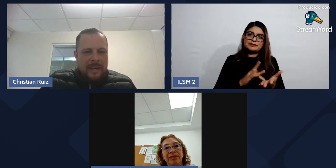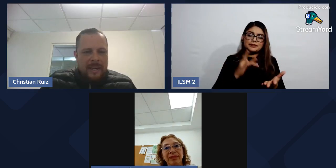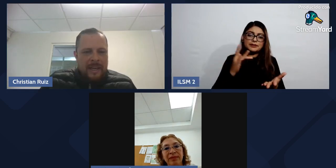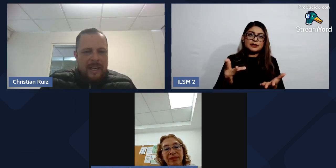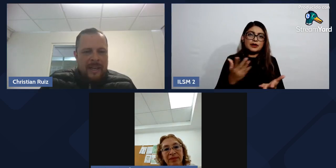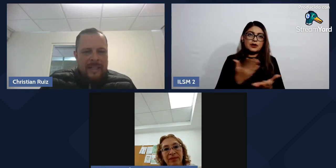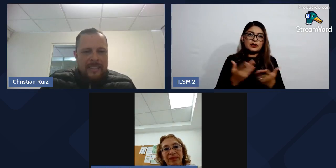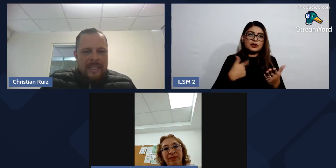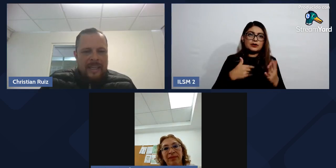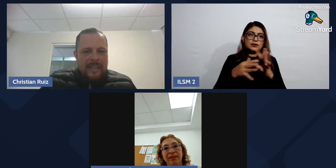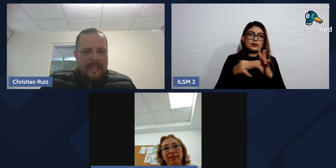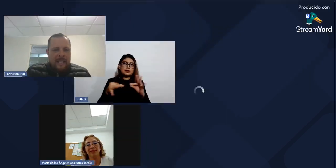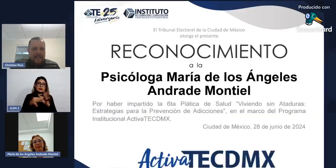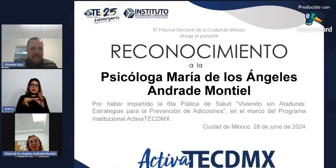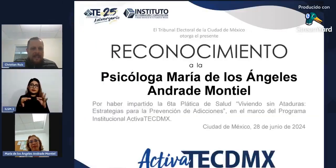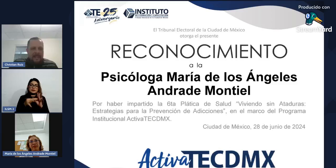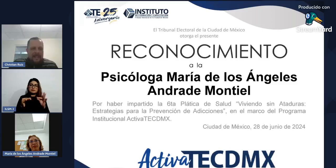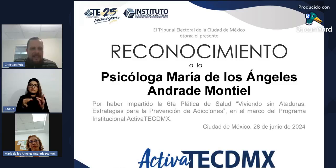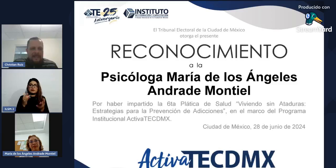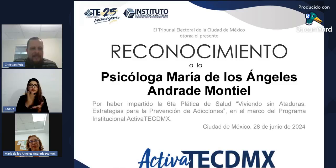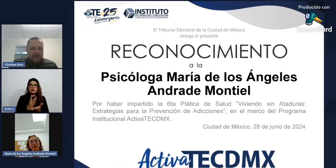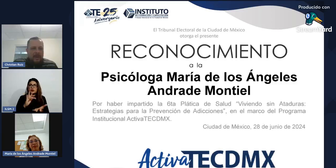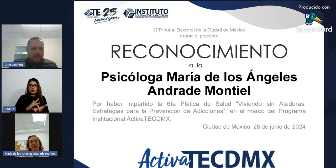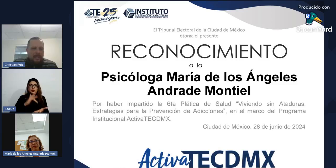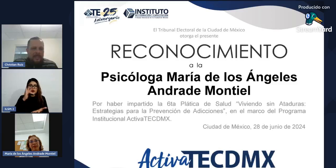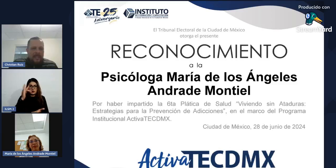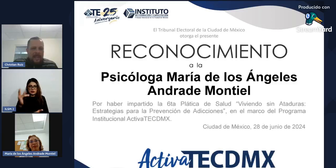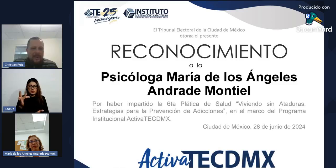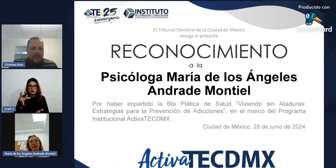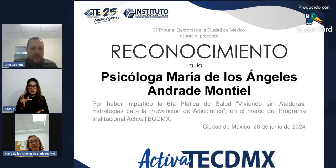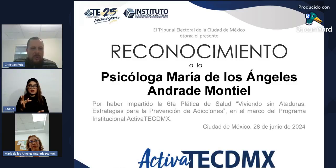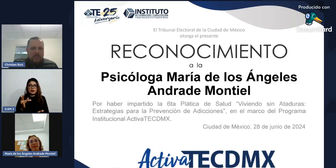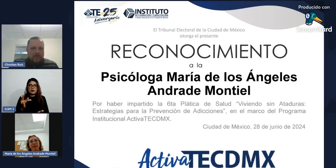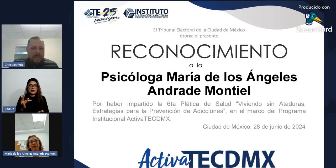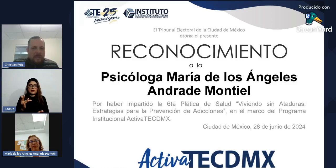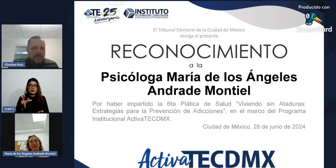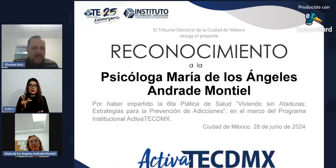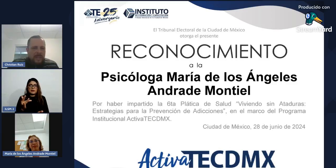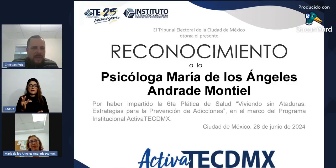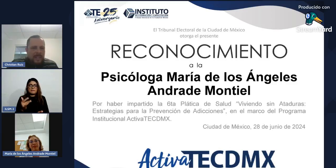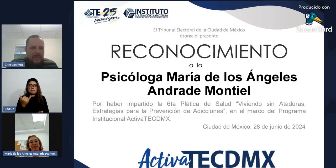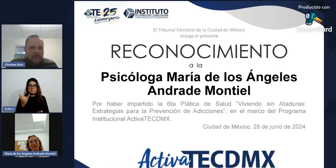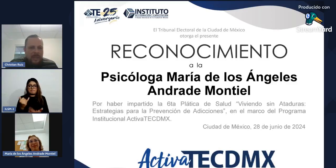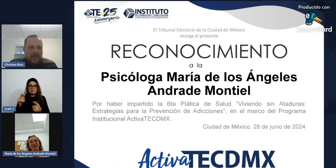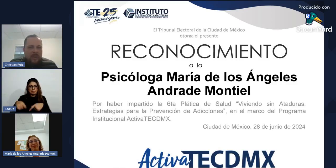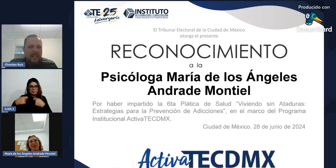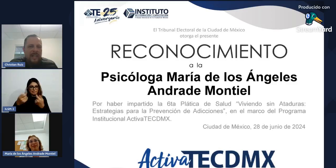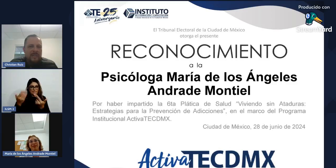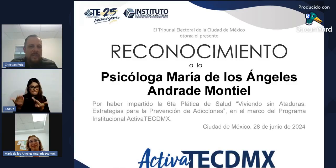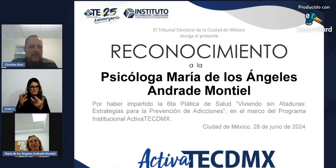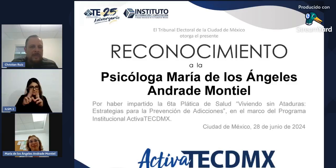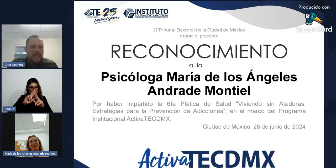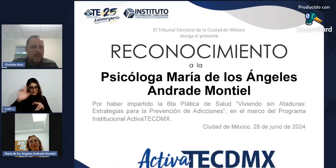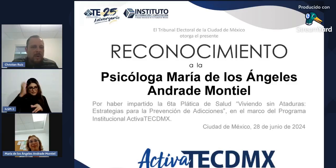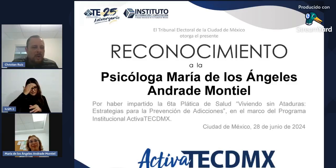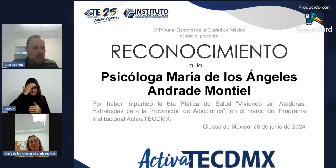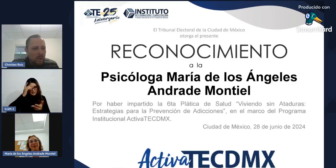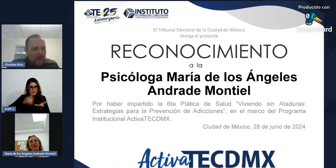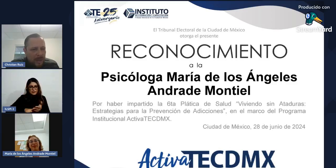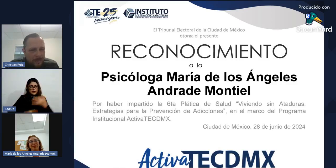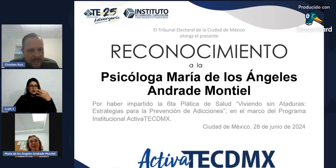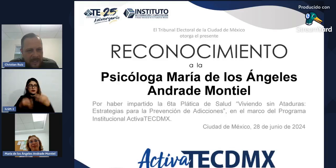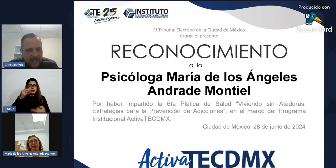que agradecer y que, bueno, pues darle un reconocimiento que el Tribunal Electoral de la Ciudad de México